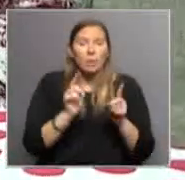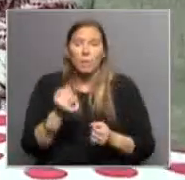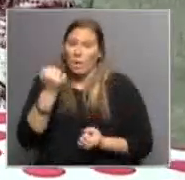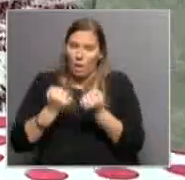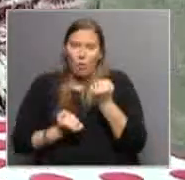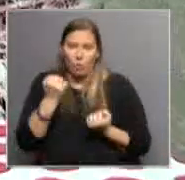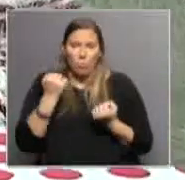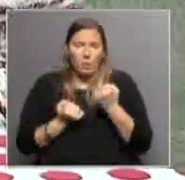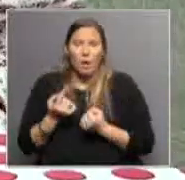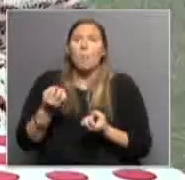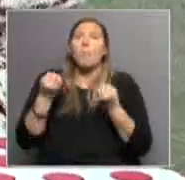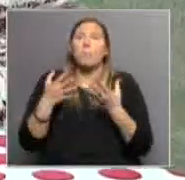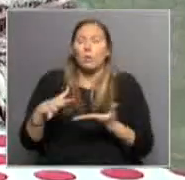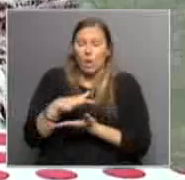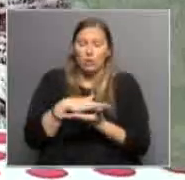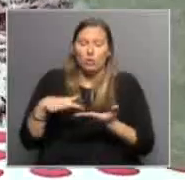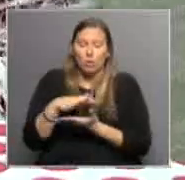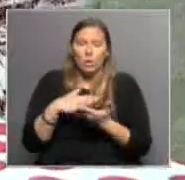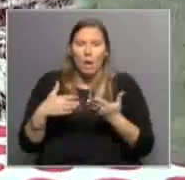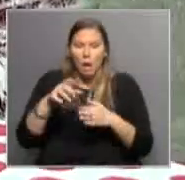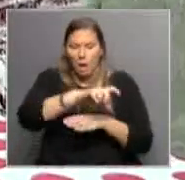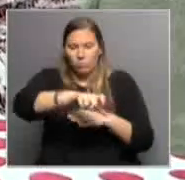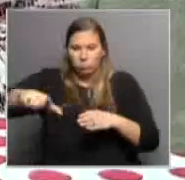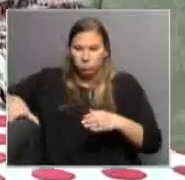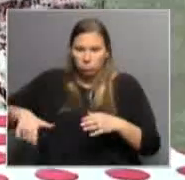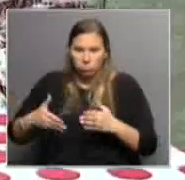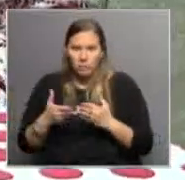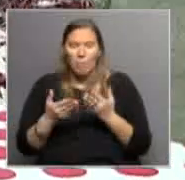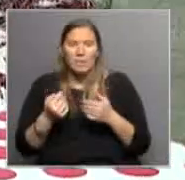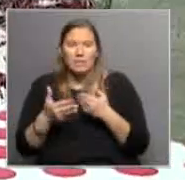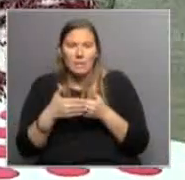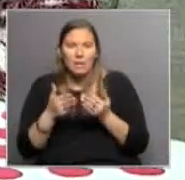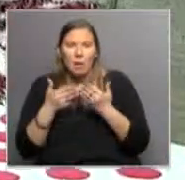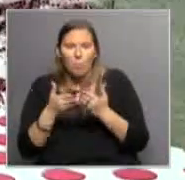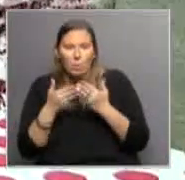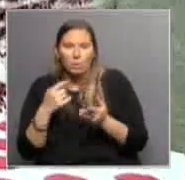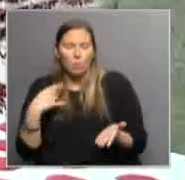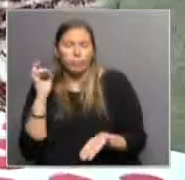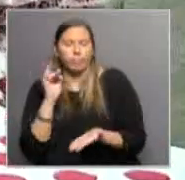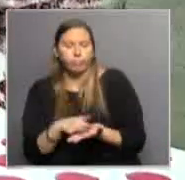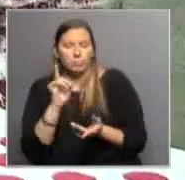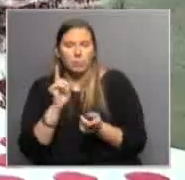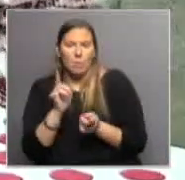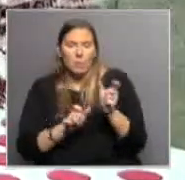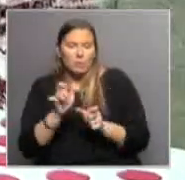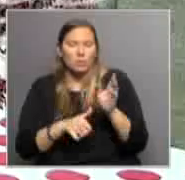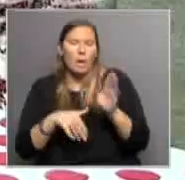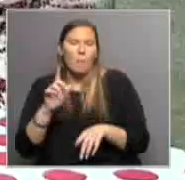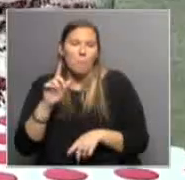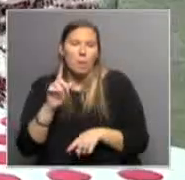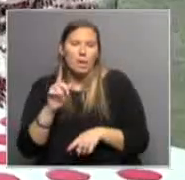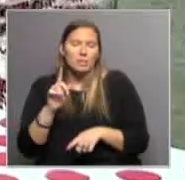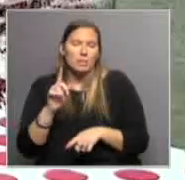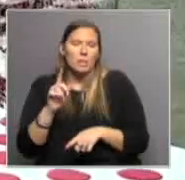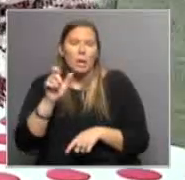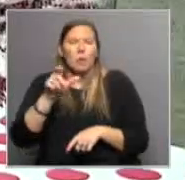económica, en el sentido de que la zona costera se va valorizando y expulsa a las personas de menores ingresos, que sabemos que es un problema de la afrodescendencia, ¿no?